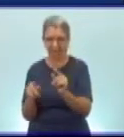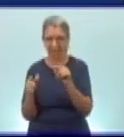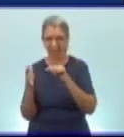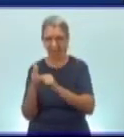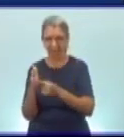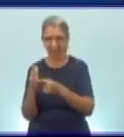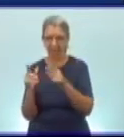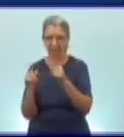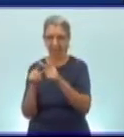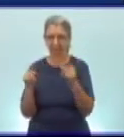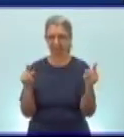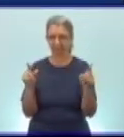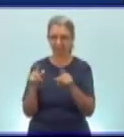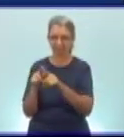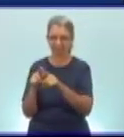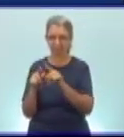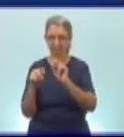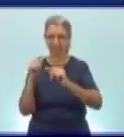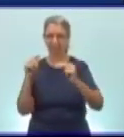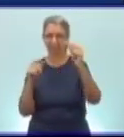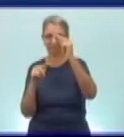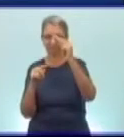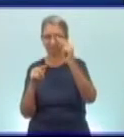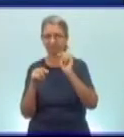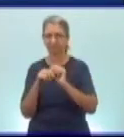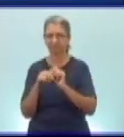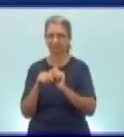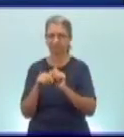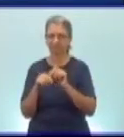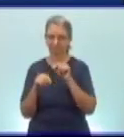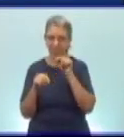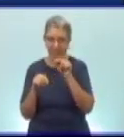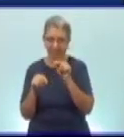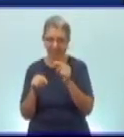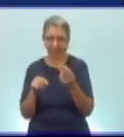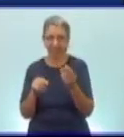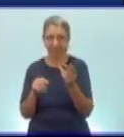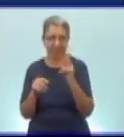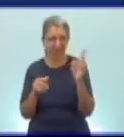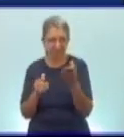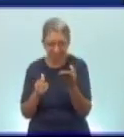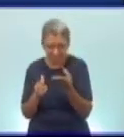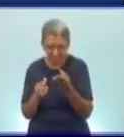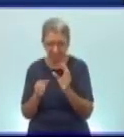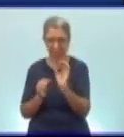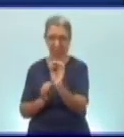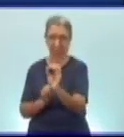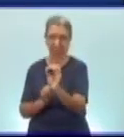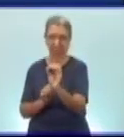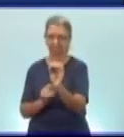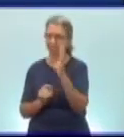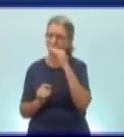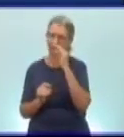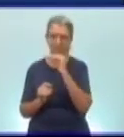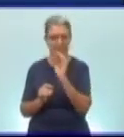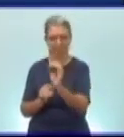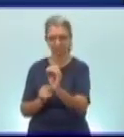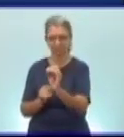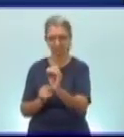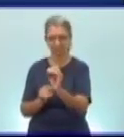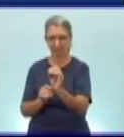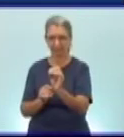la deformación del resorte elevado al cuadrado. Y en este punto la velocidad es cero, quiere decir nula. Y la energía